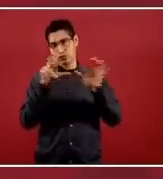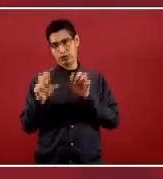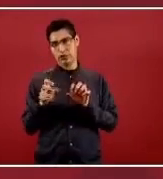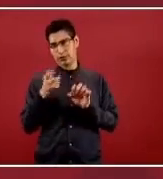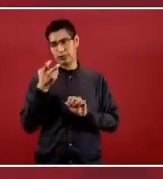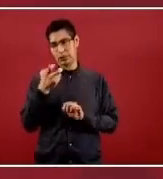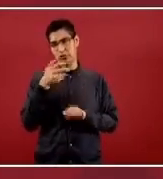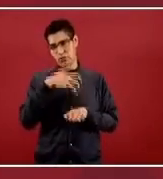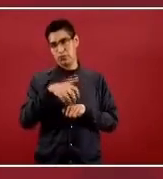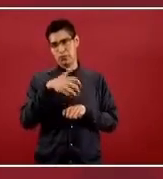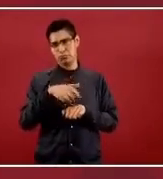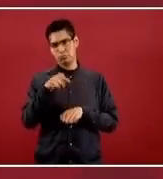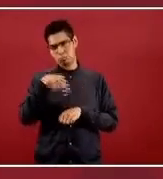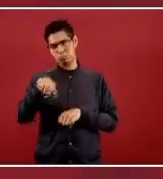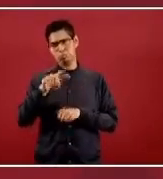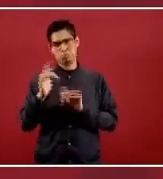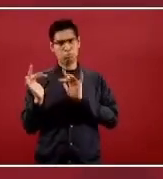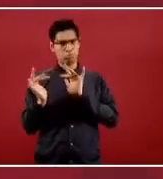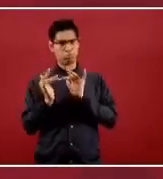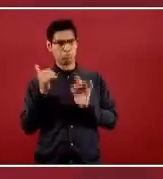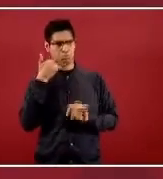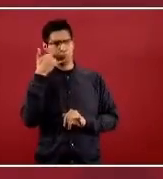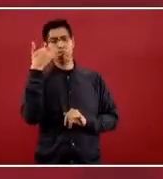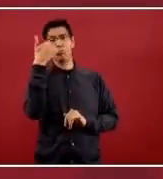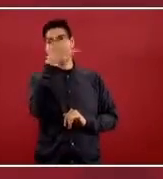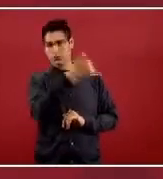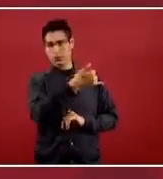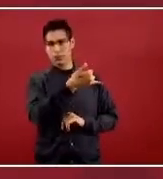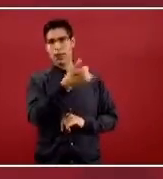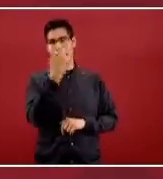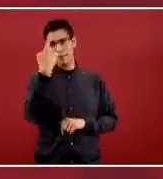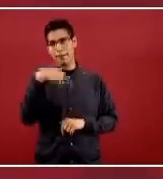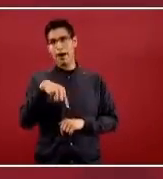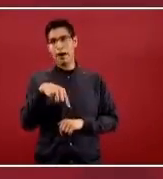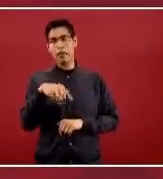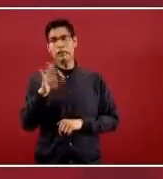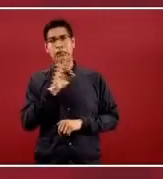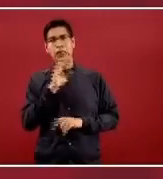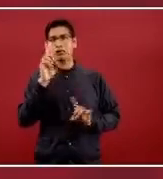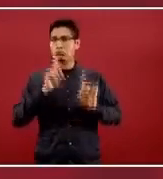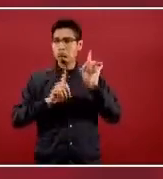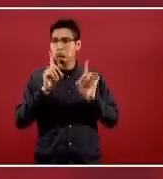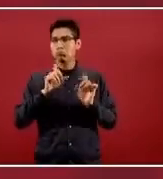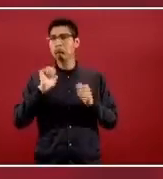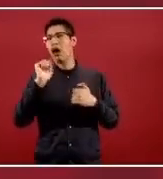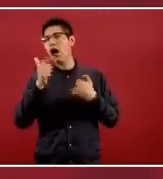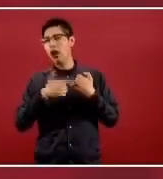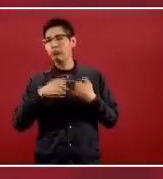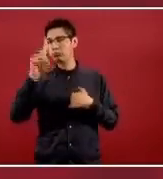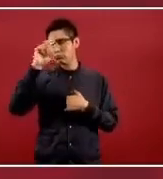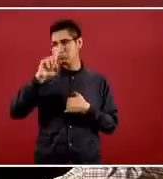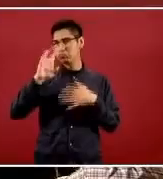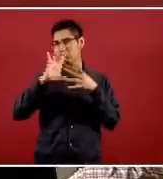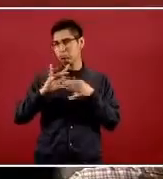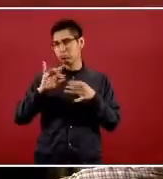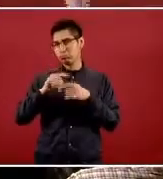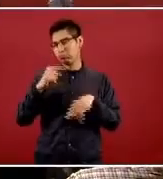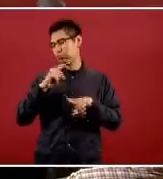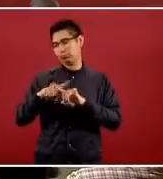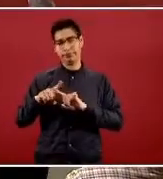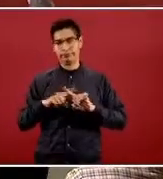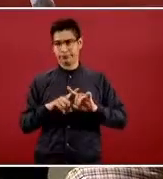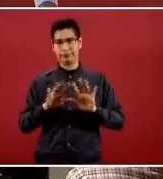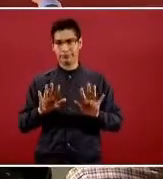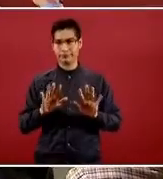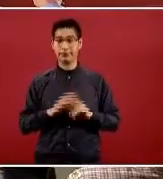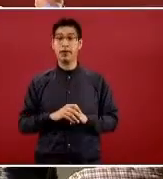800-0044-800, el número en donde la ciudadanía puede resolver sus dudas, ser orientado, etcétera, ¿no? Vámonos